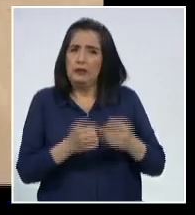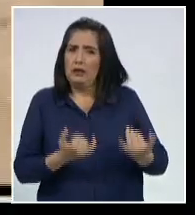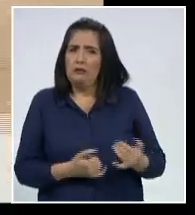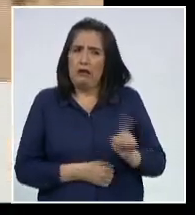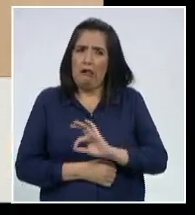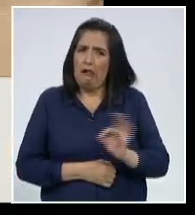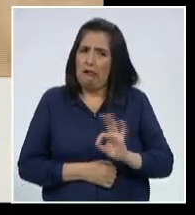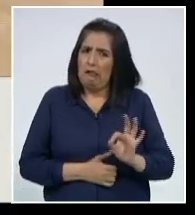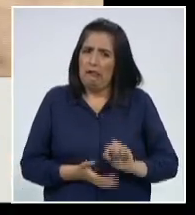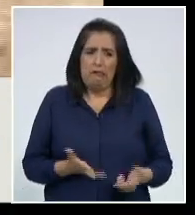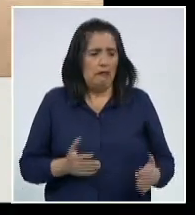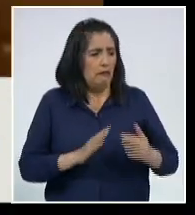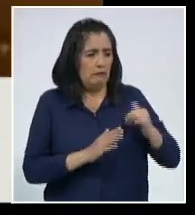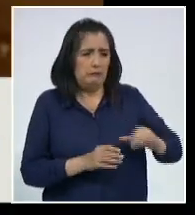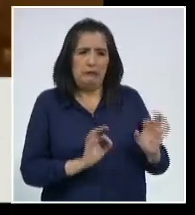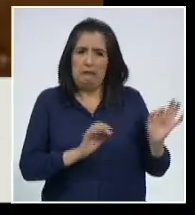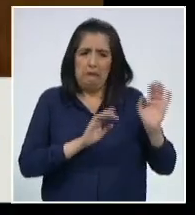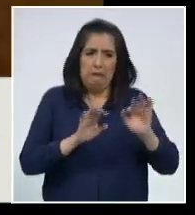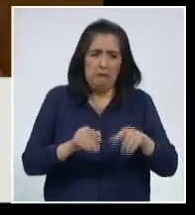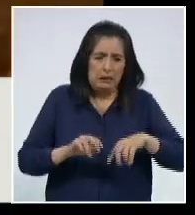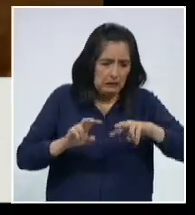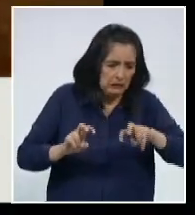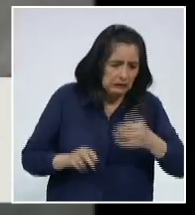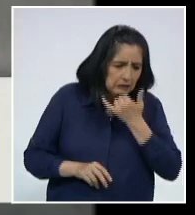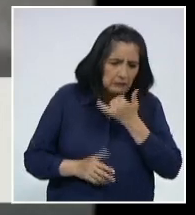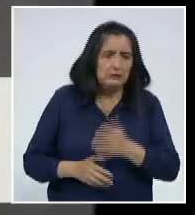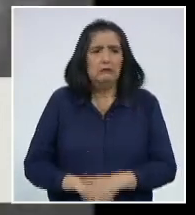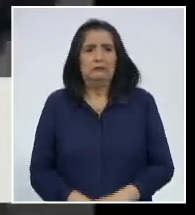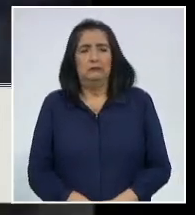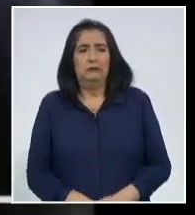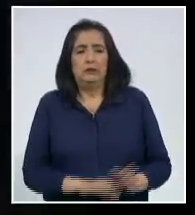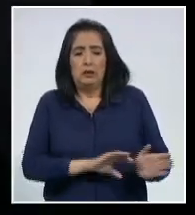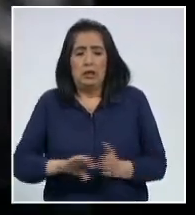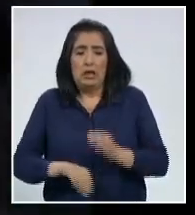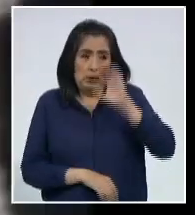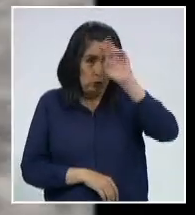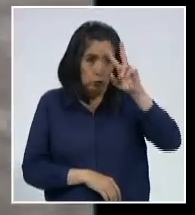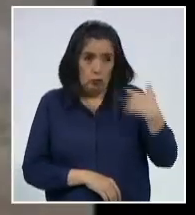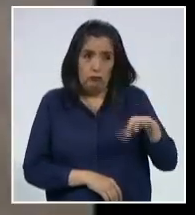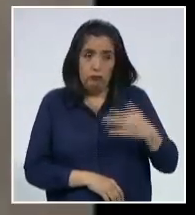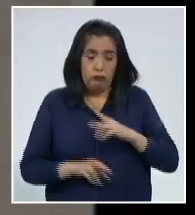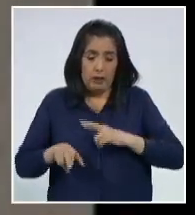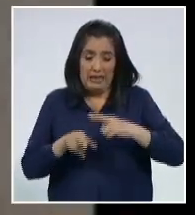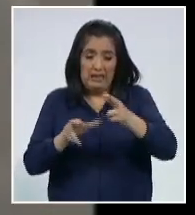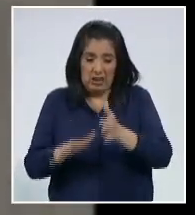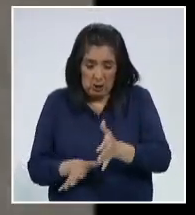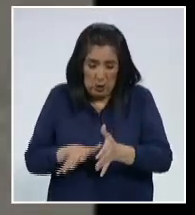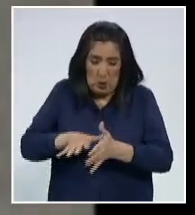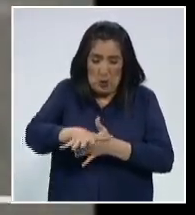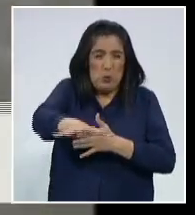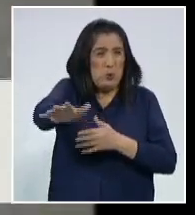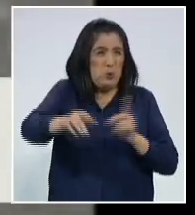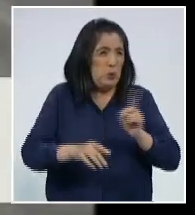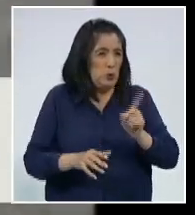ha acercado ninguna autoridad para evaluar su situación. Y en Cusco, la crecida del caudal del río Huamampata impide